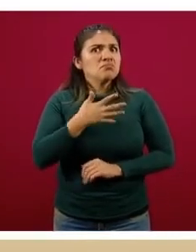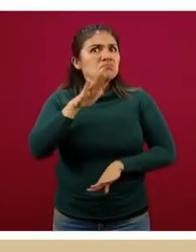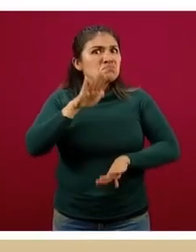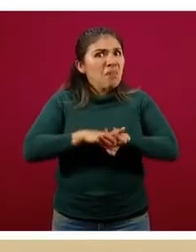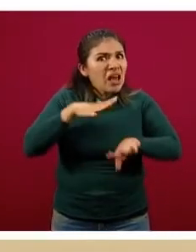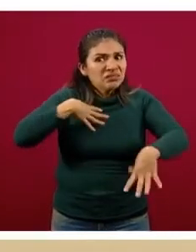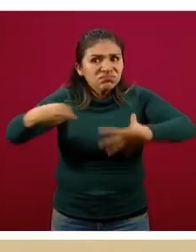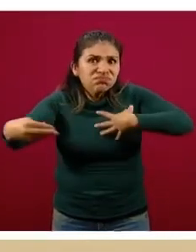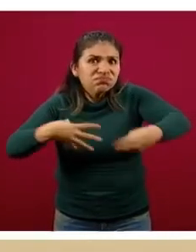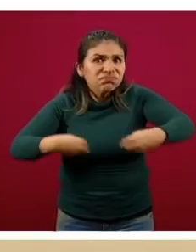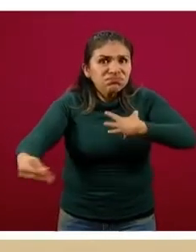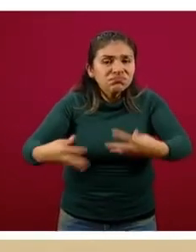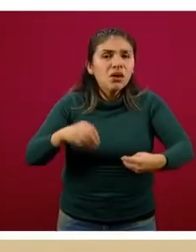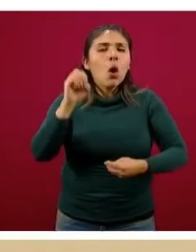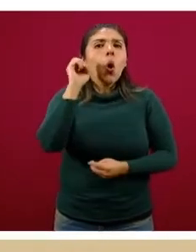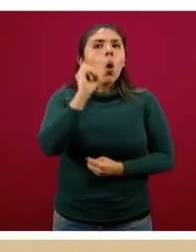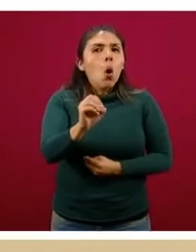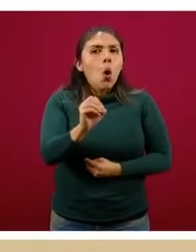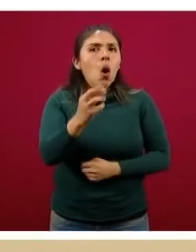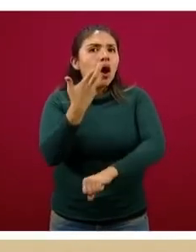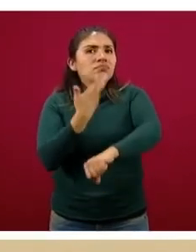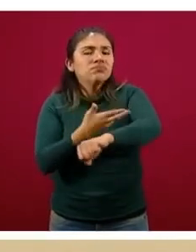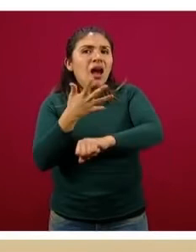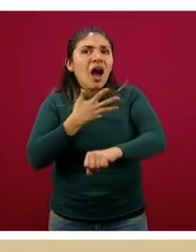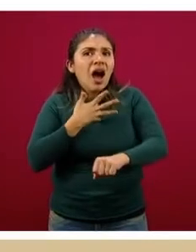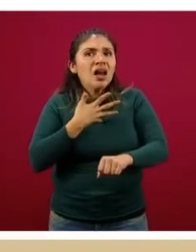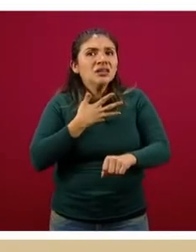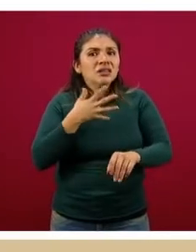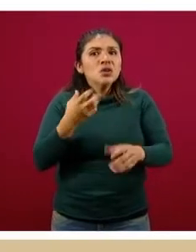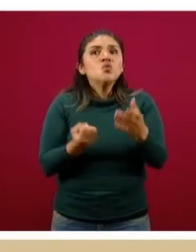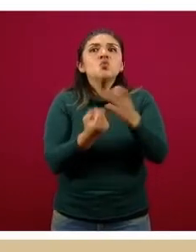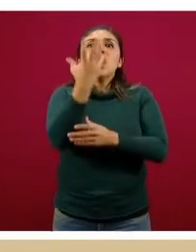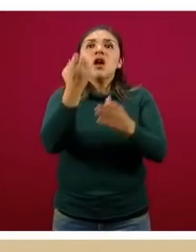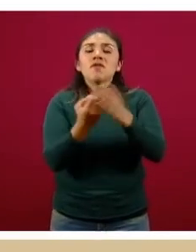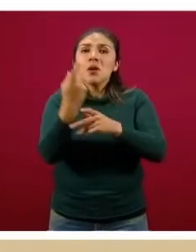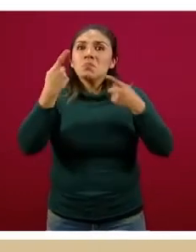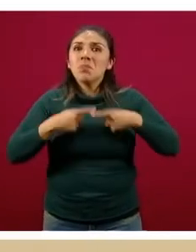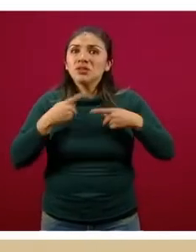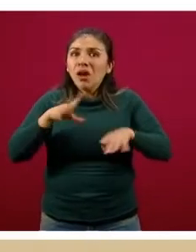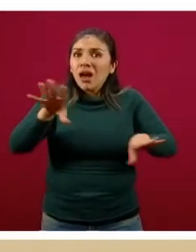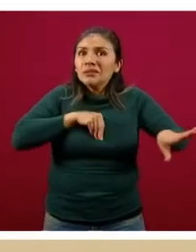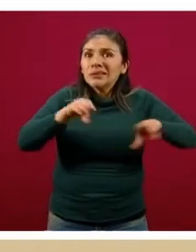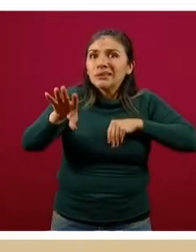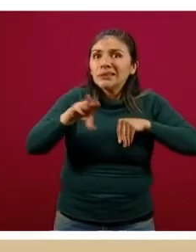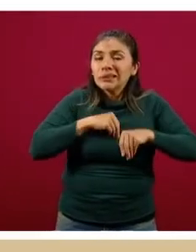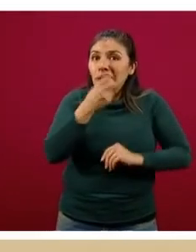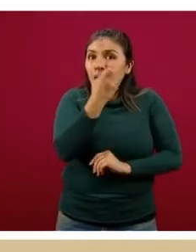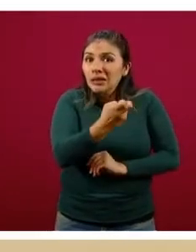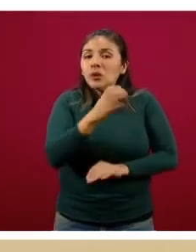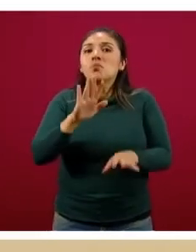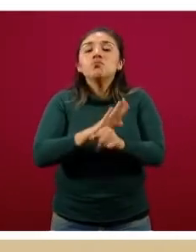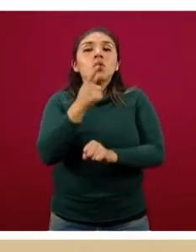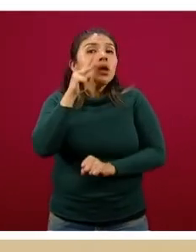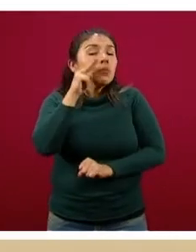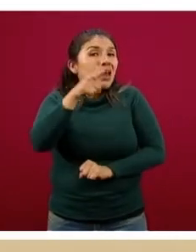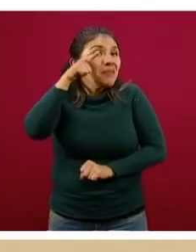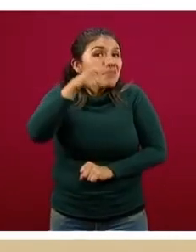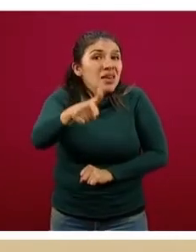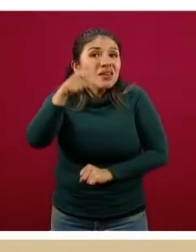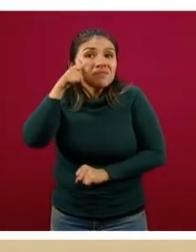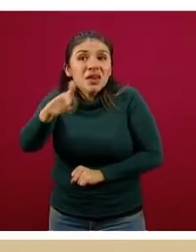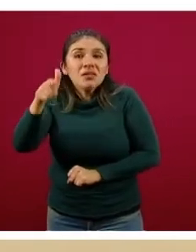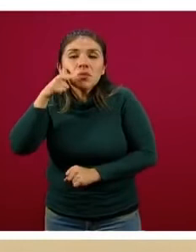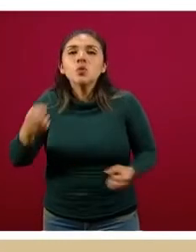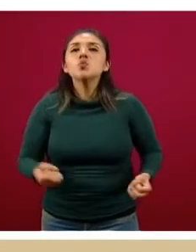transmisión o se están llevando a cabo brotes importantes en estas entidades federativas porque se están evidenciando precisamente